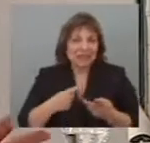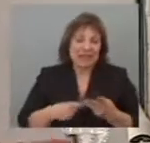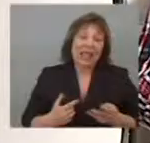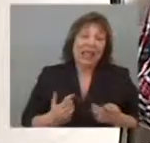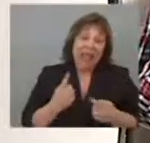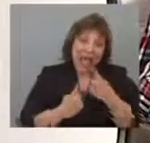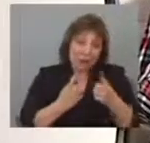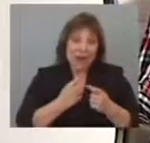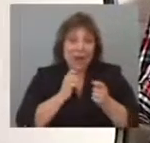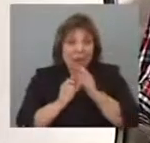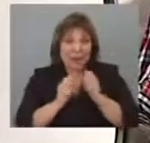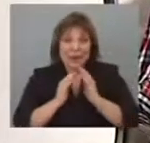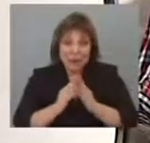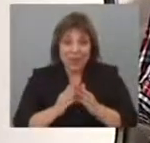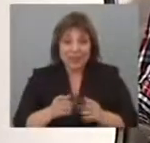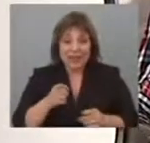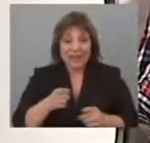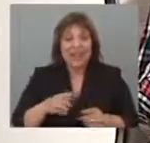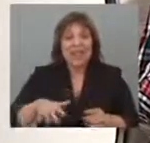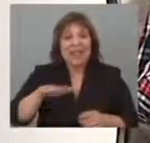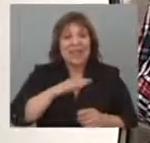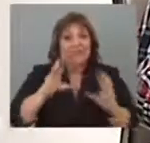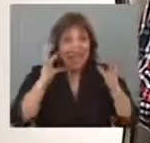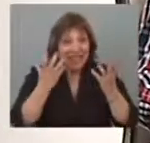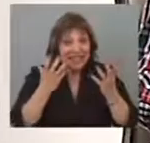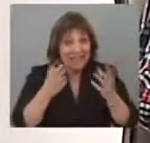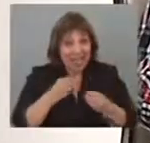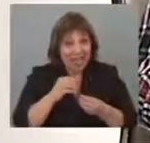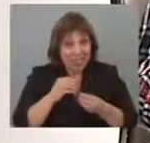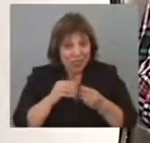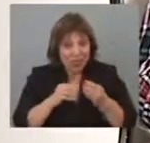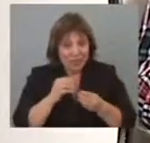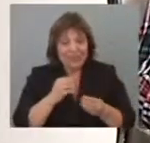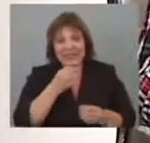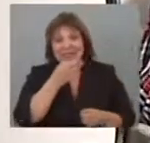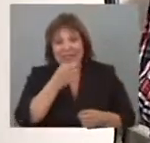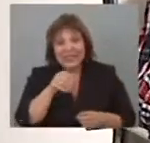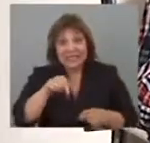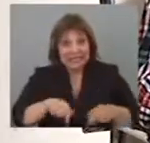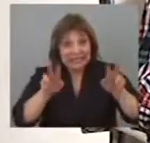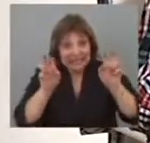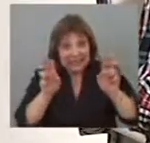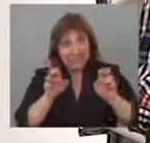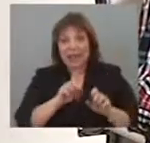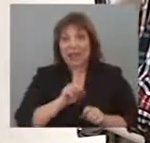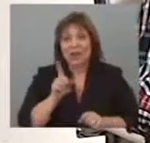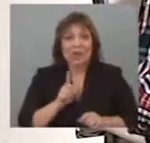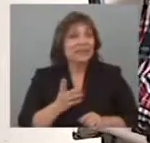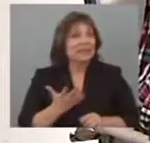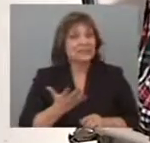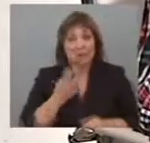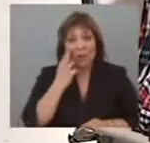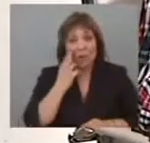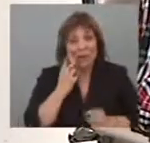algunas encuestas que salieron, que hizo la red de violencia doméstica, decía que contra la violencia doméstica, decía que este tema, por ejemplo, no era un tema de agenda, que si se